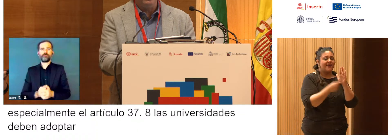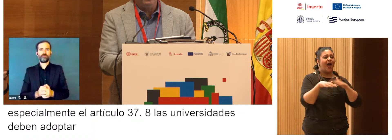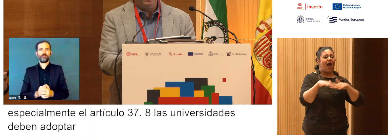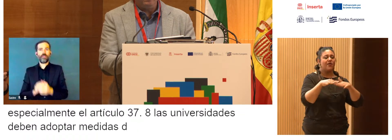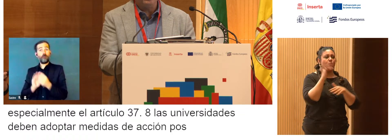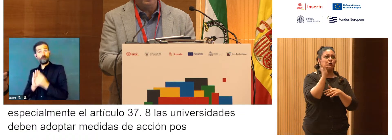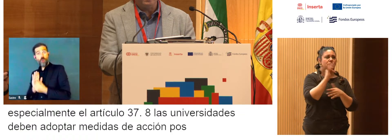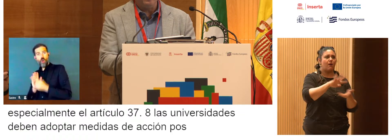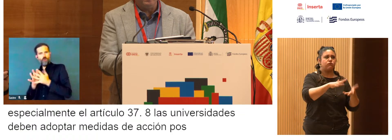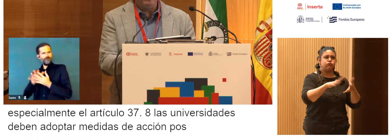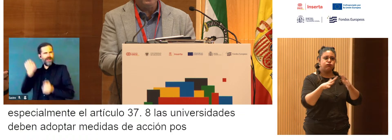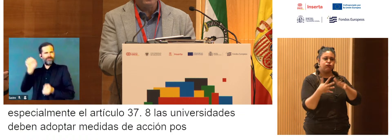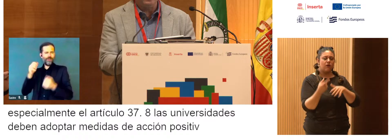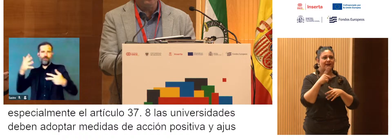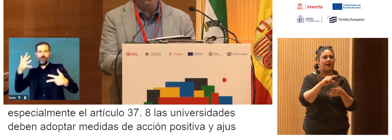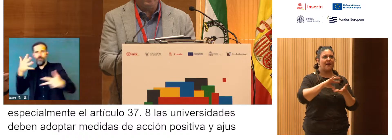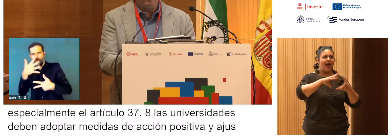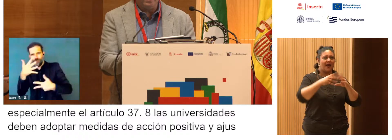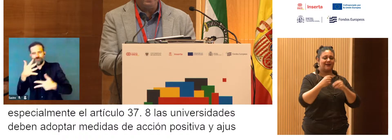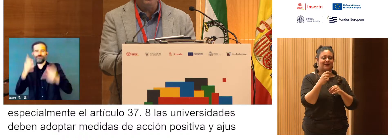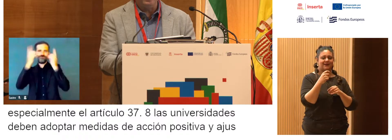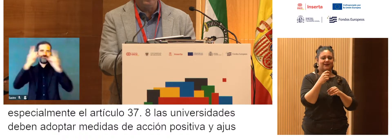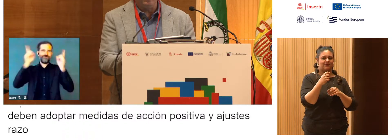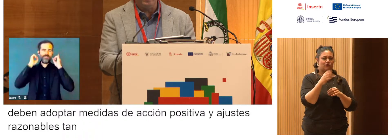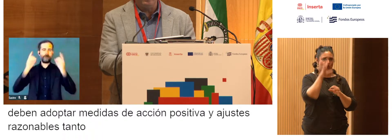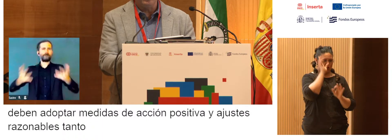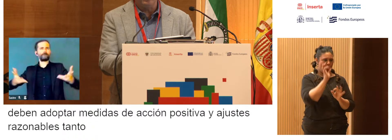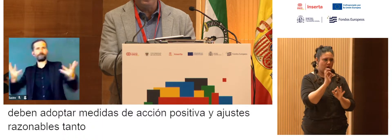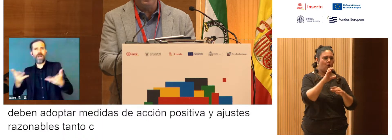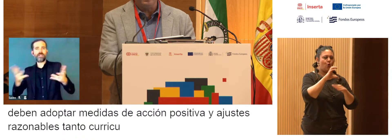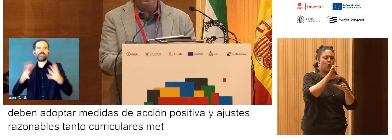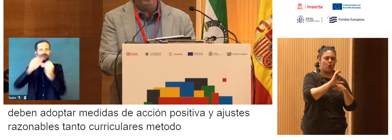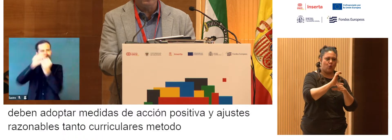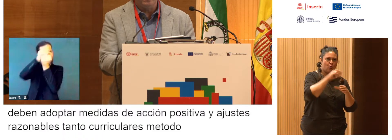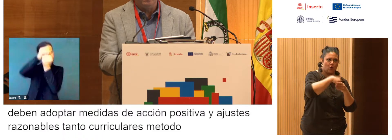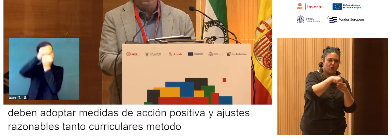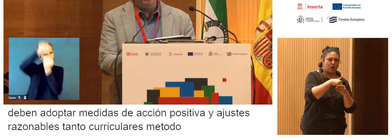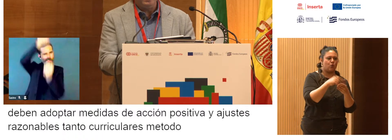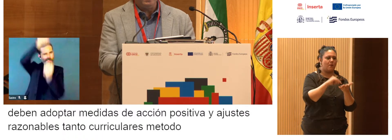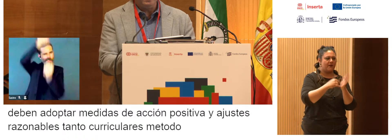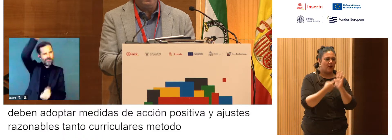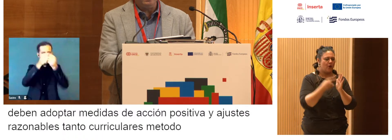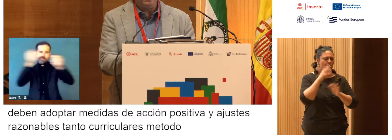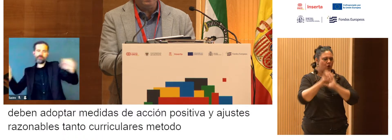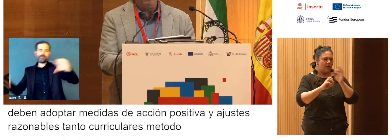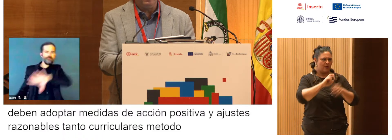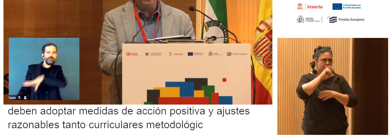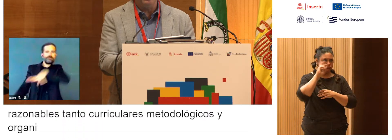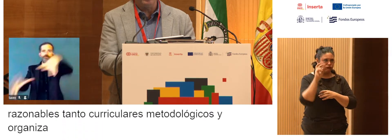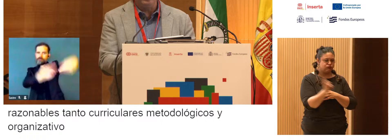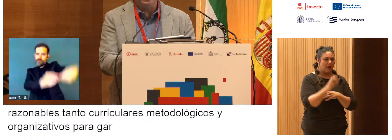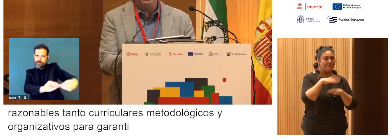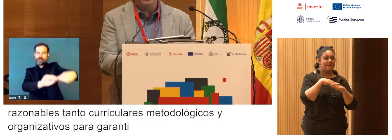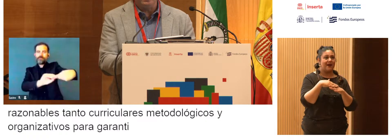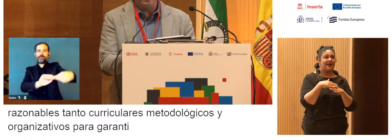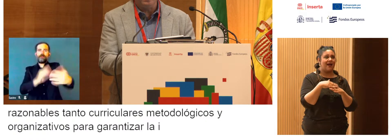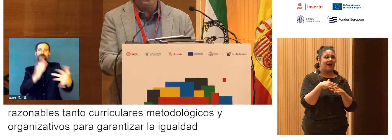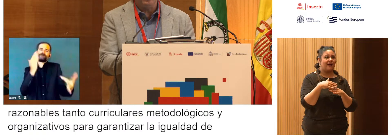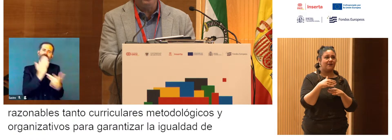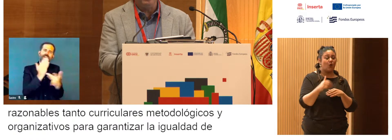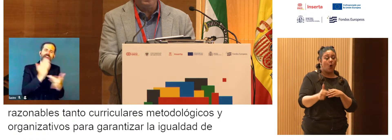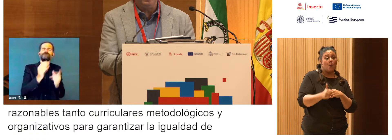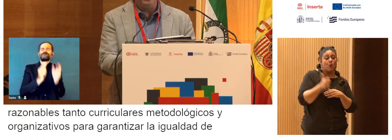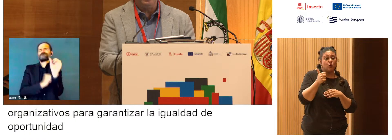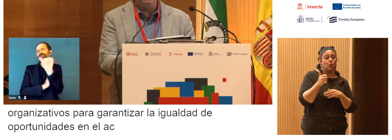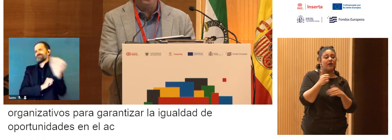positiva y ajustes razonables, tanto curriculares, metodológicos y organizativos, para garantizar la igualdad de oportunidades en el